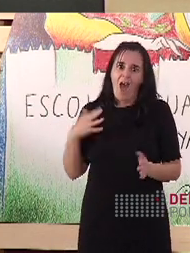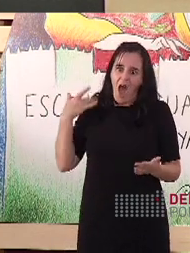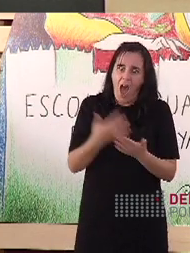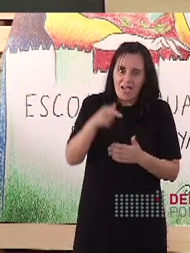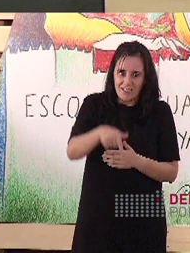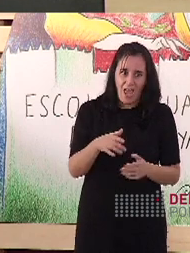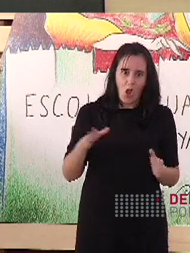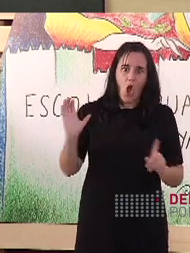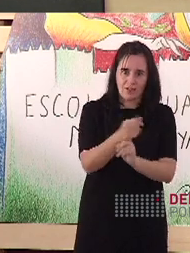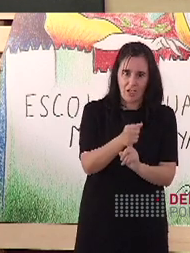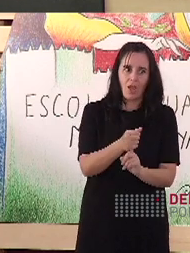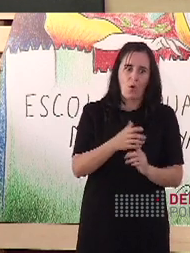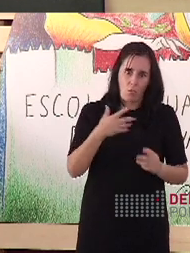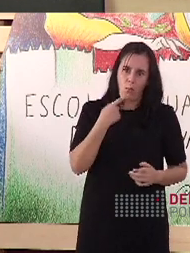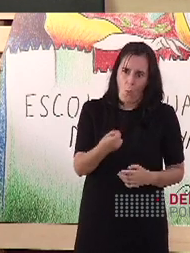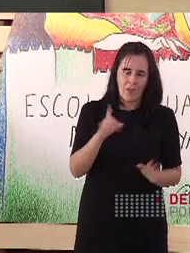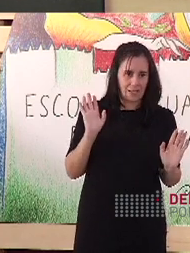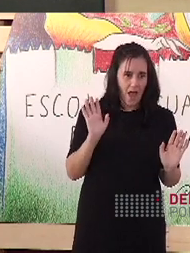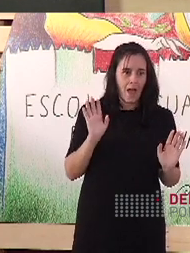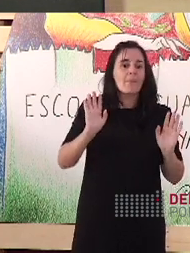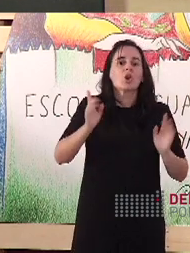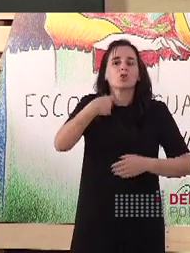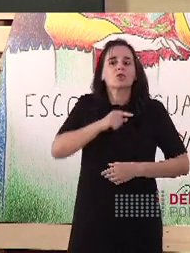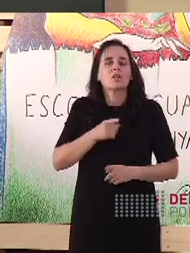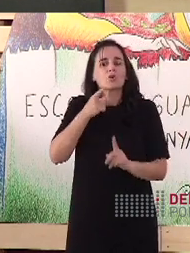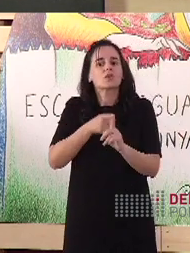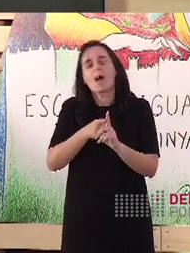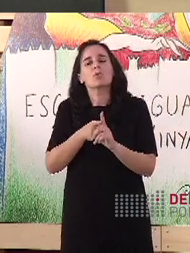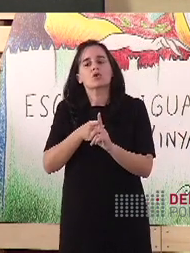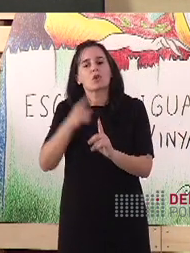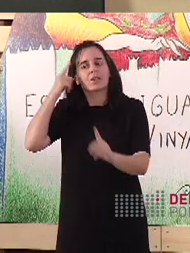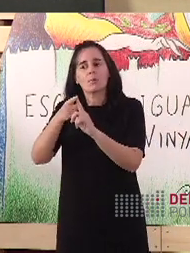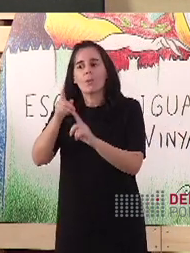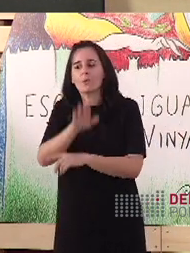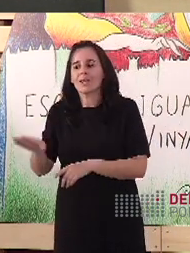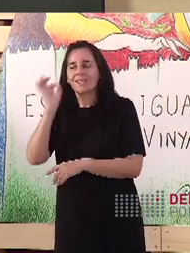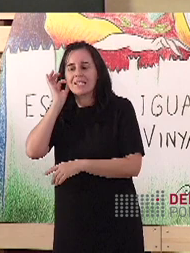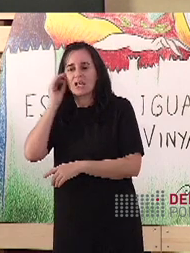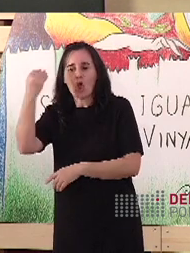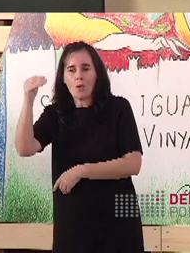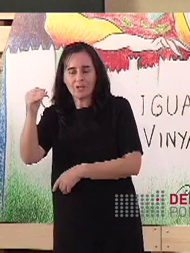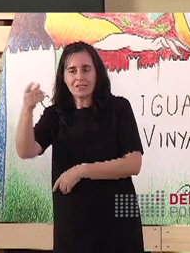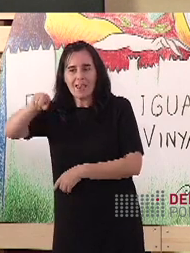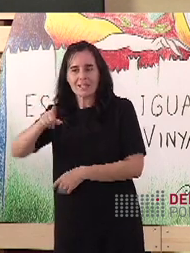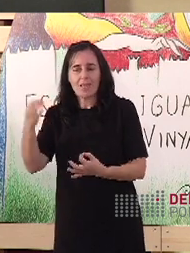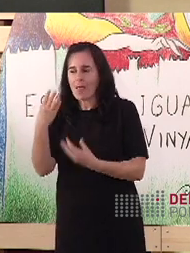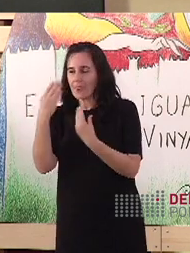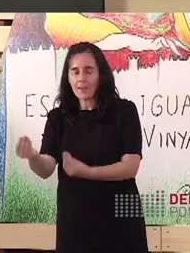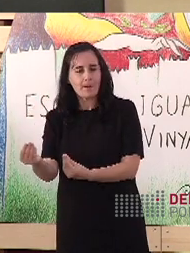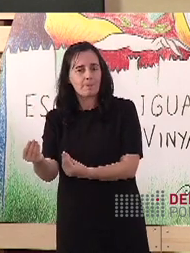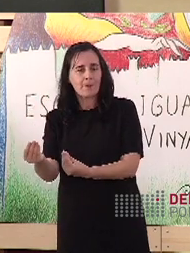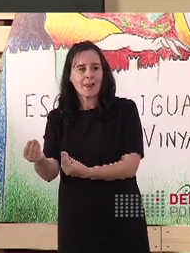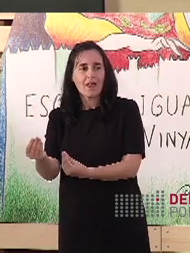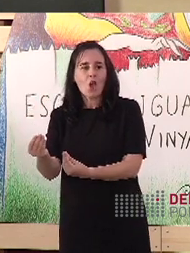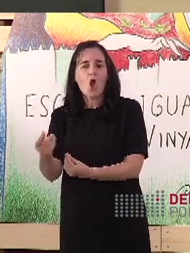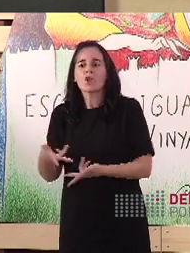consentimiento. Pero cuidado. Nosotras lo utilizamos más que nada para las chicas jóvenes, para que entiendan que el consentimiento tiene que partir del deseo. O sea, tiene que